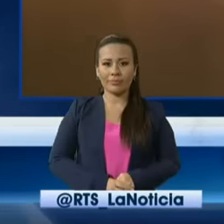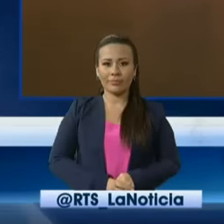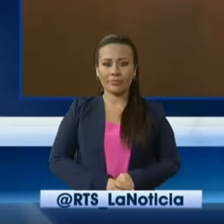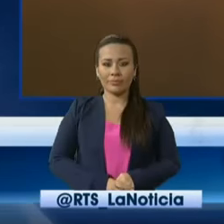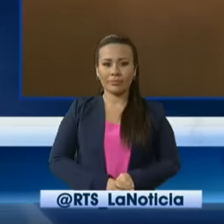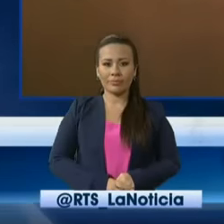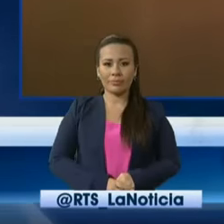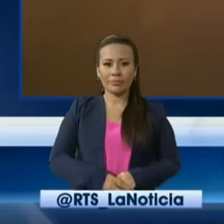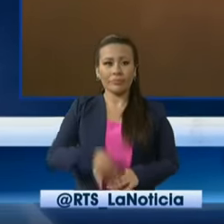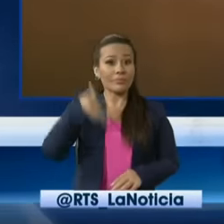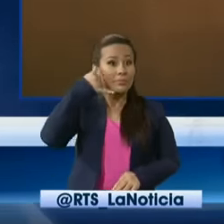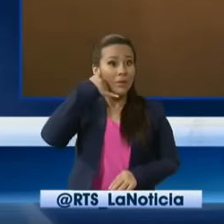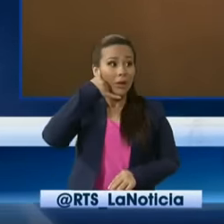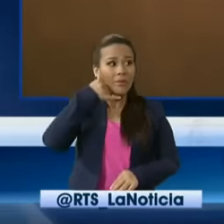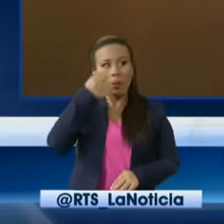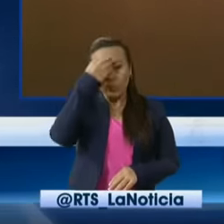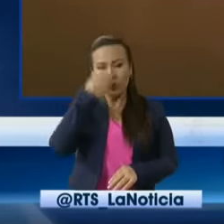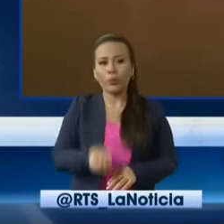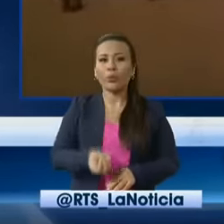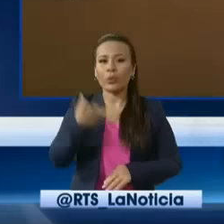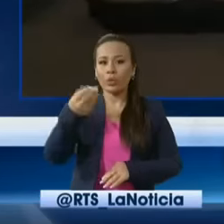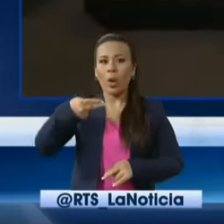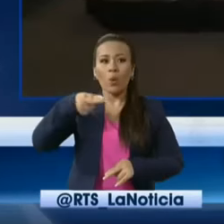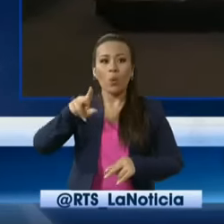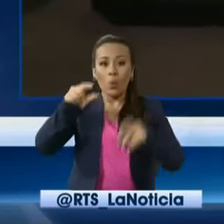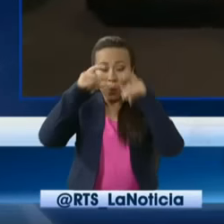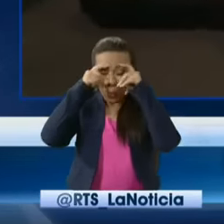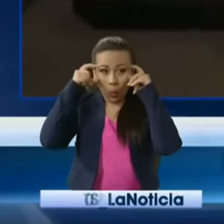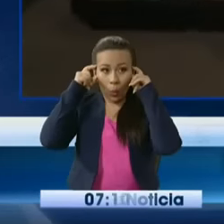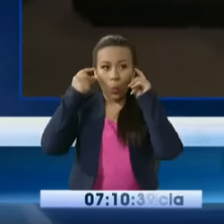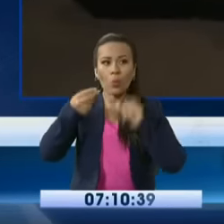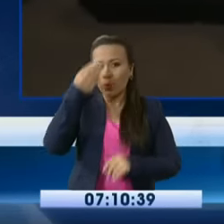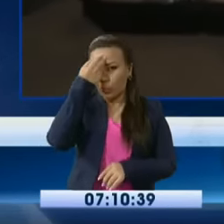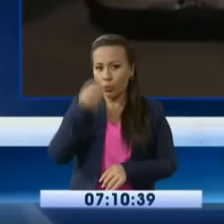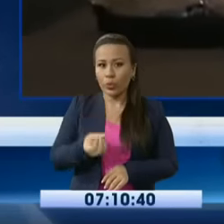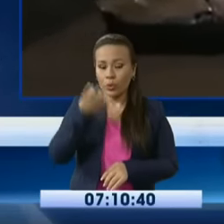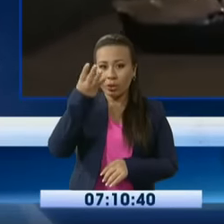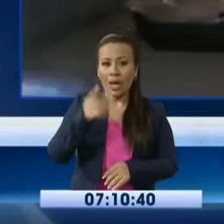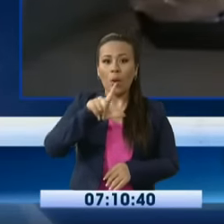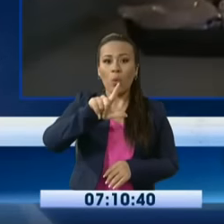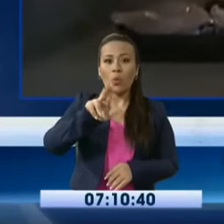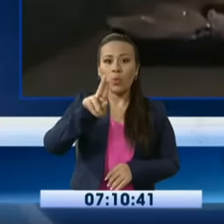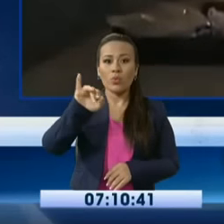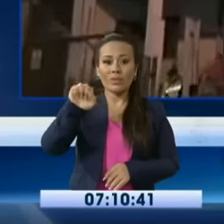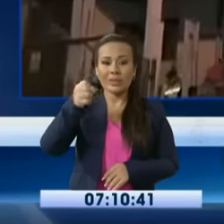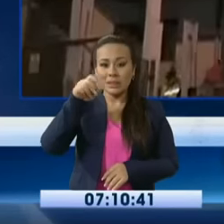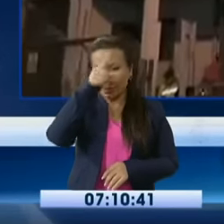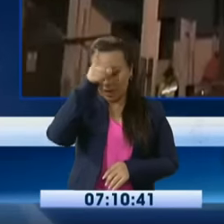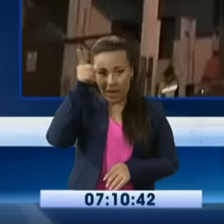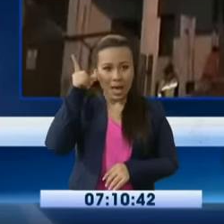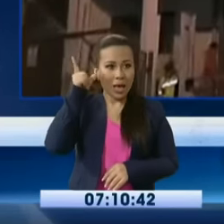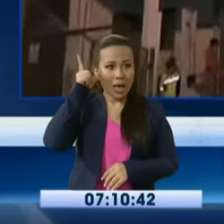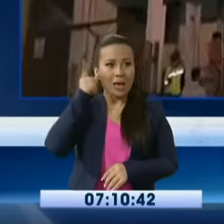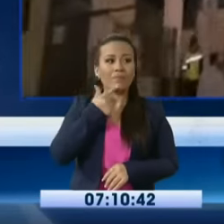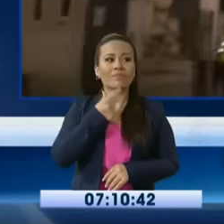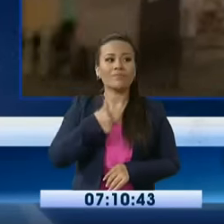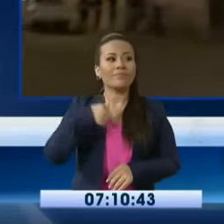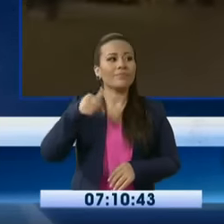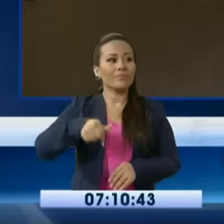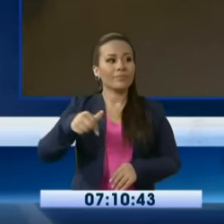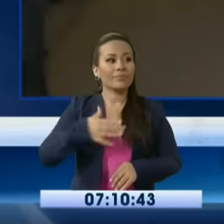Buenos días, Hugo. Buenos días a Luisa y buenos días a todo el país. En este momento me encuentro en